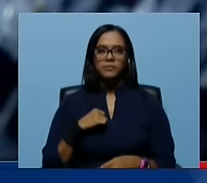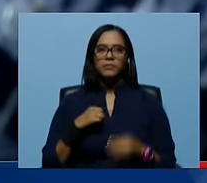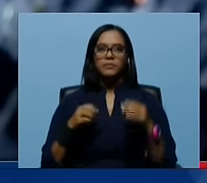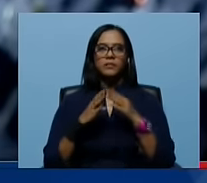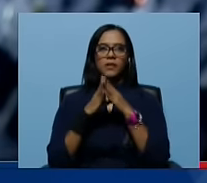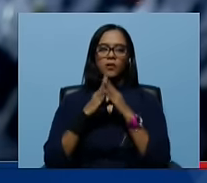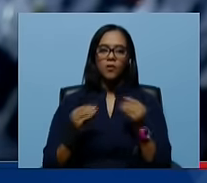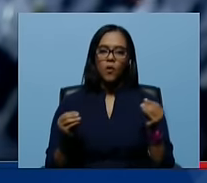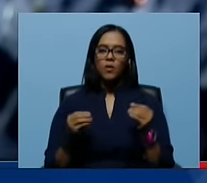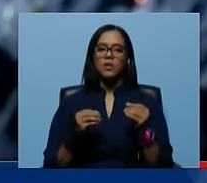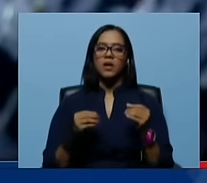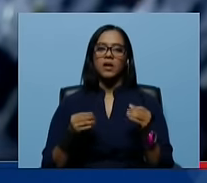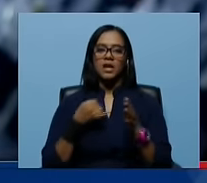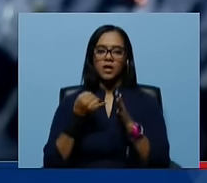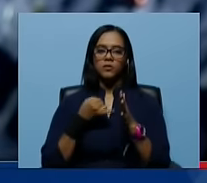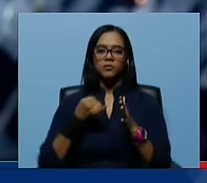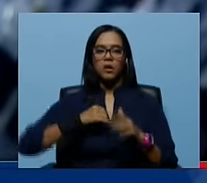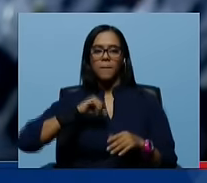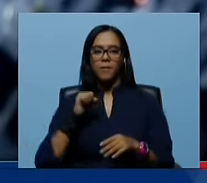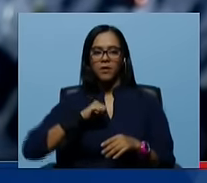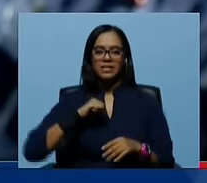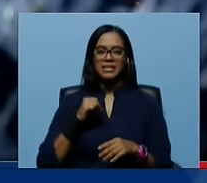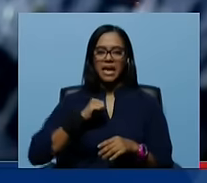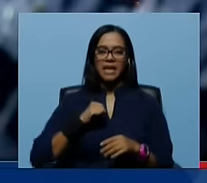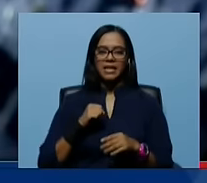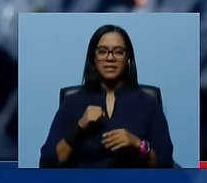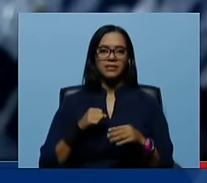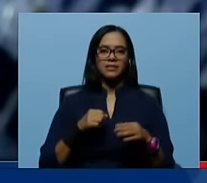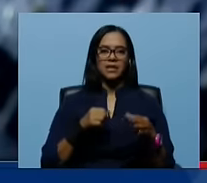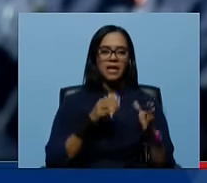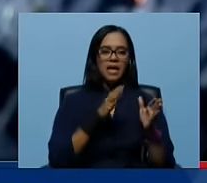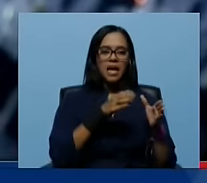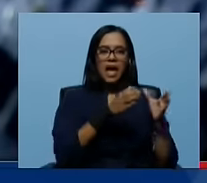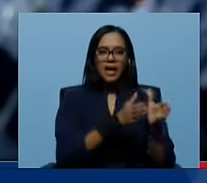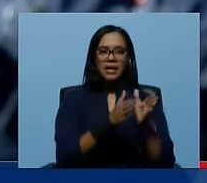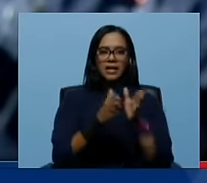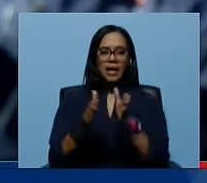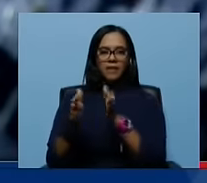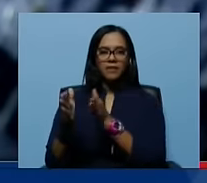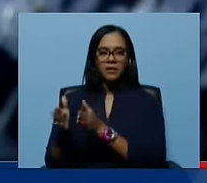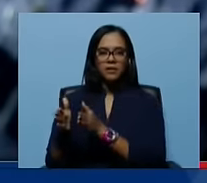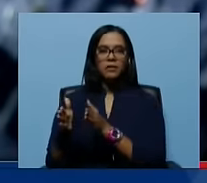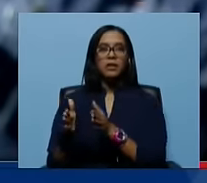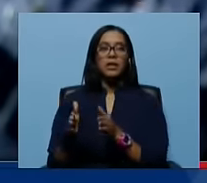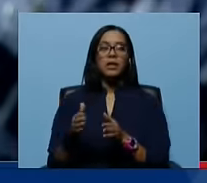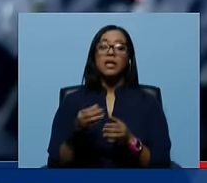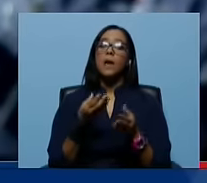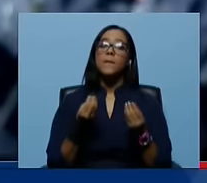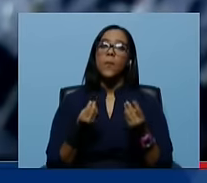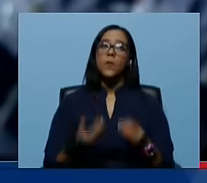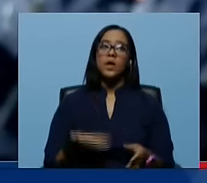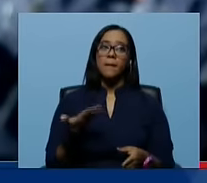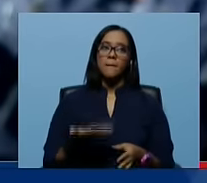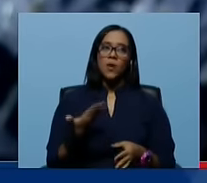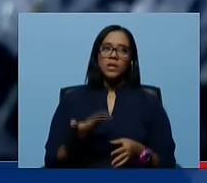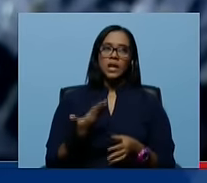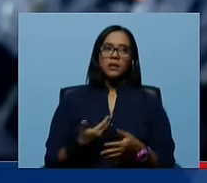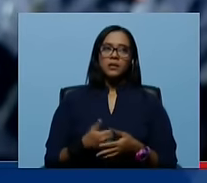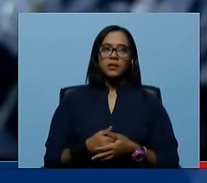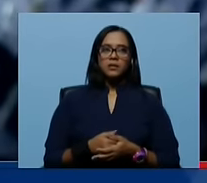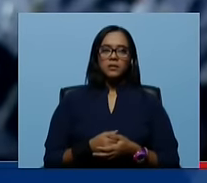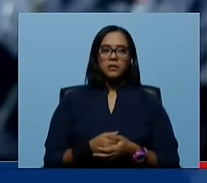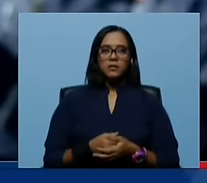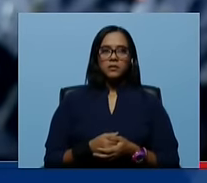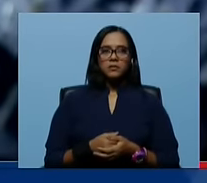los establecimientos policiales, alcabala, y es muy importante